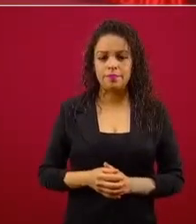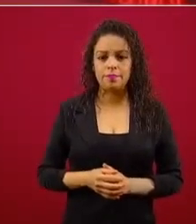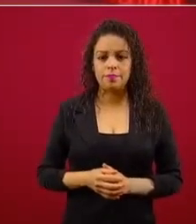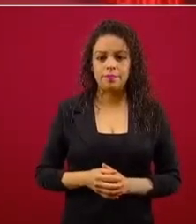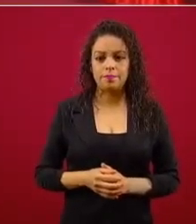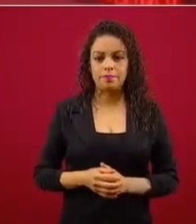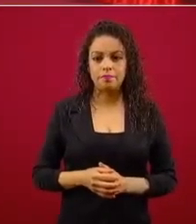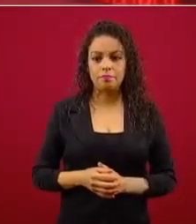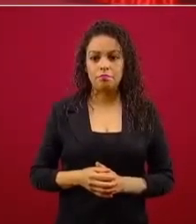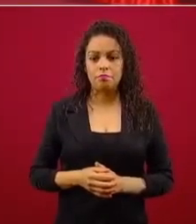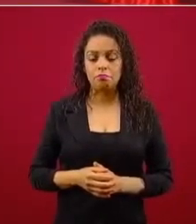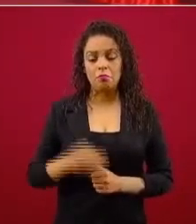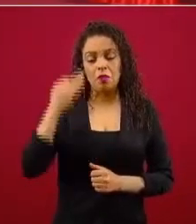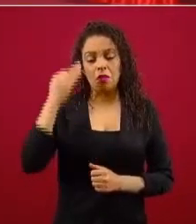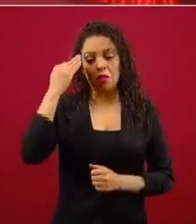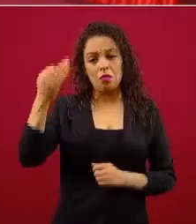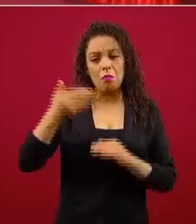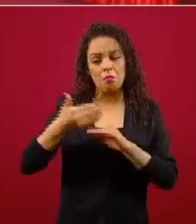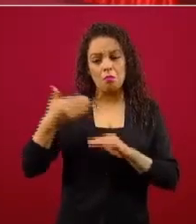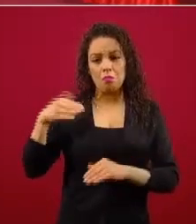pues marxista,